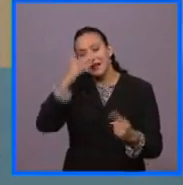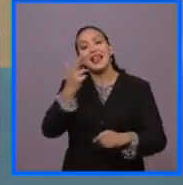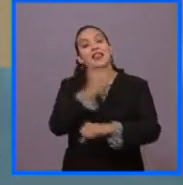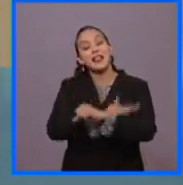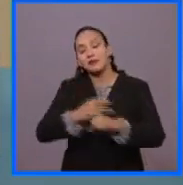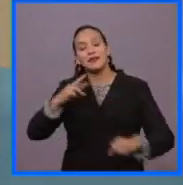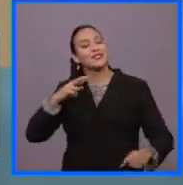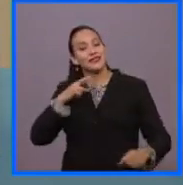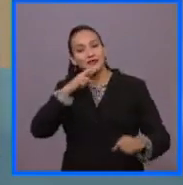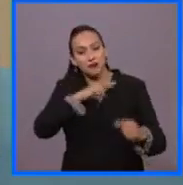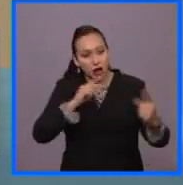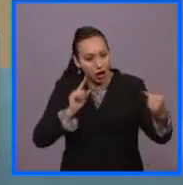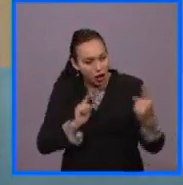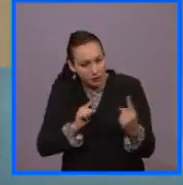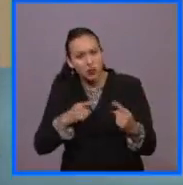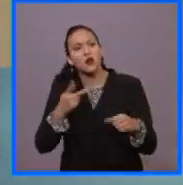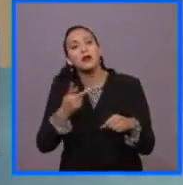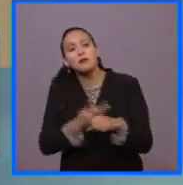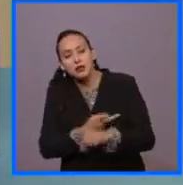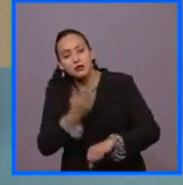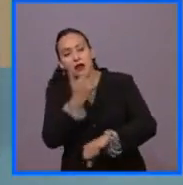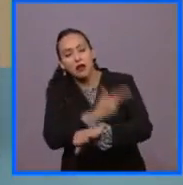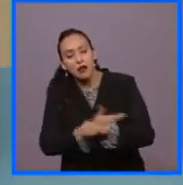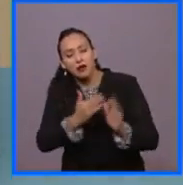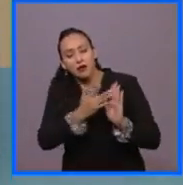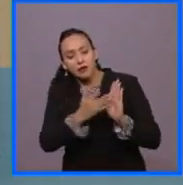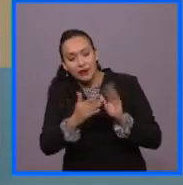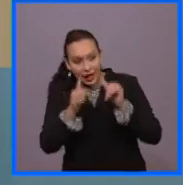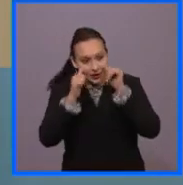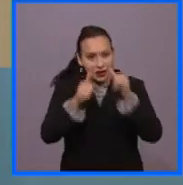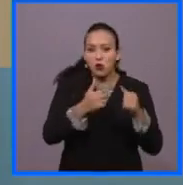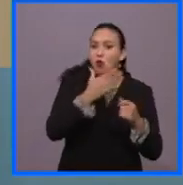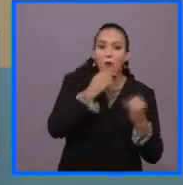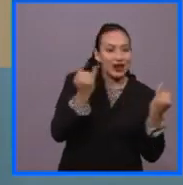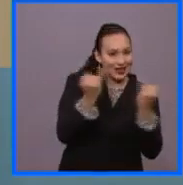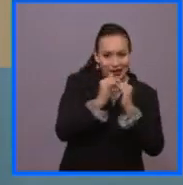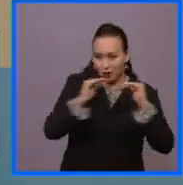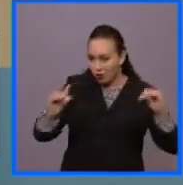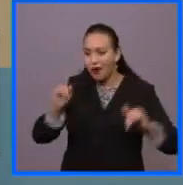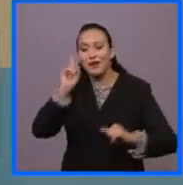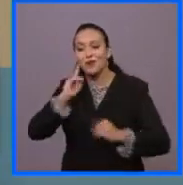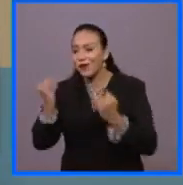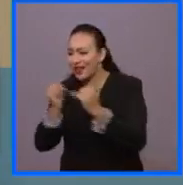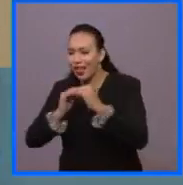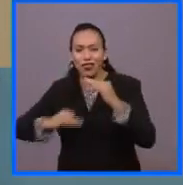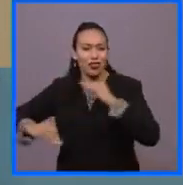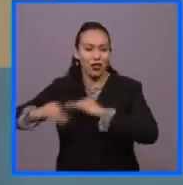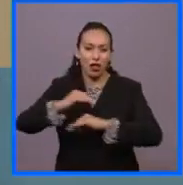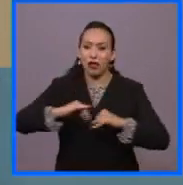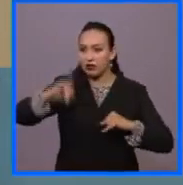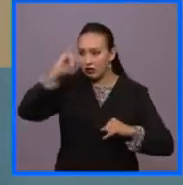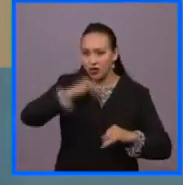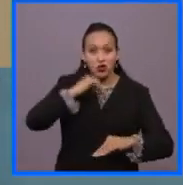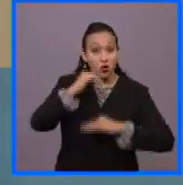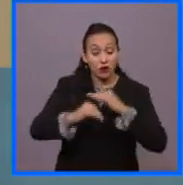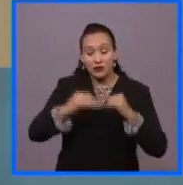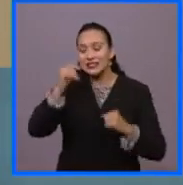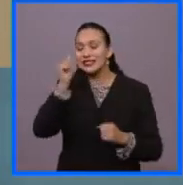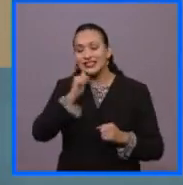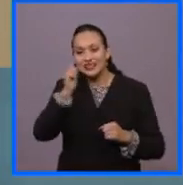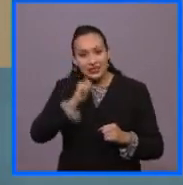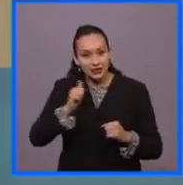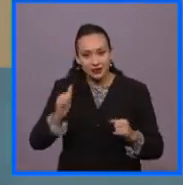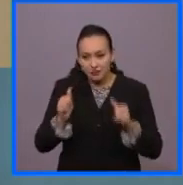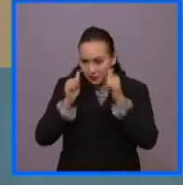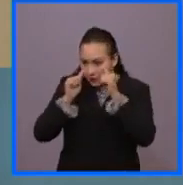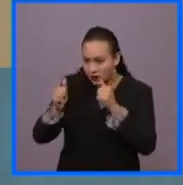muy breve y sobre todo que sea en un lenguaje muy sencillo, ¿no? Teniendo siempre ese enfoque